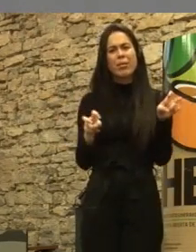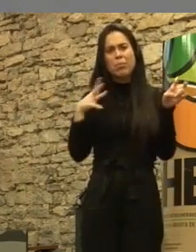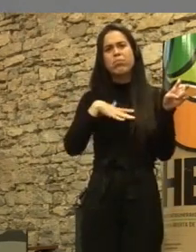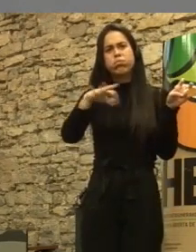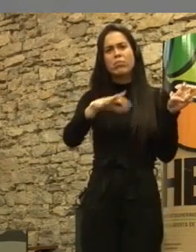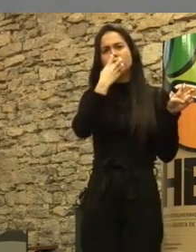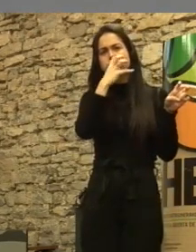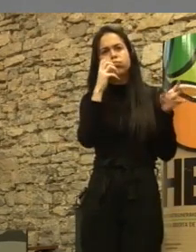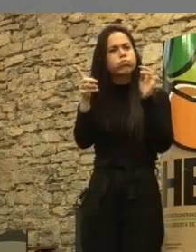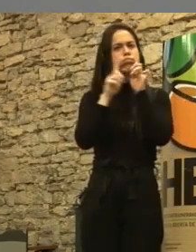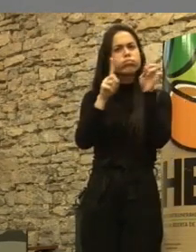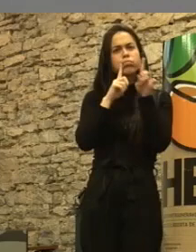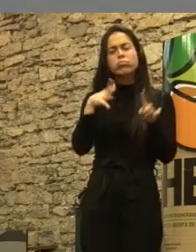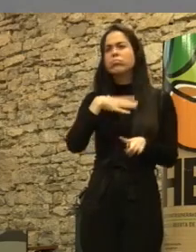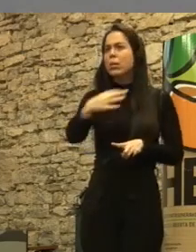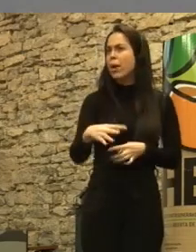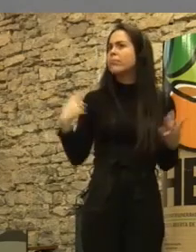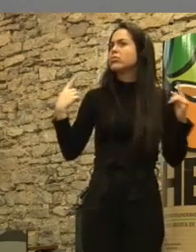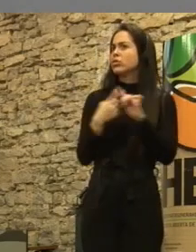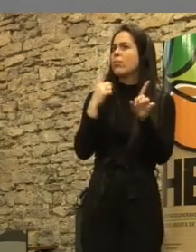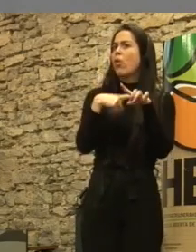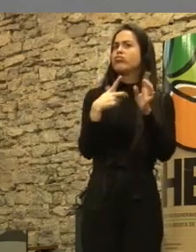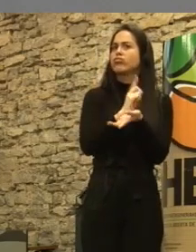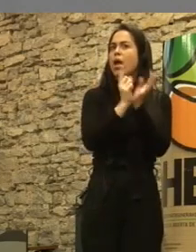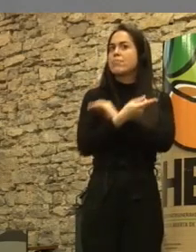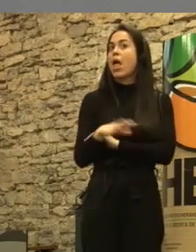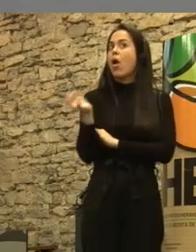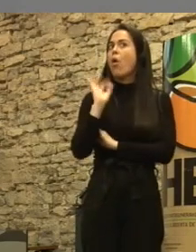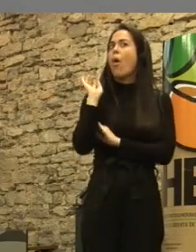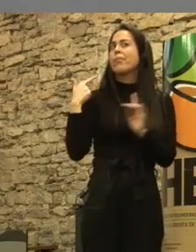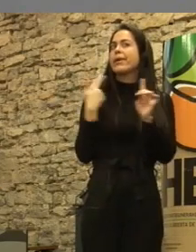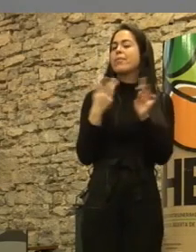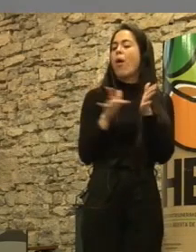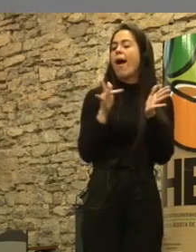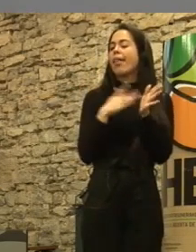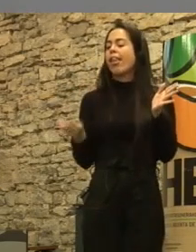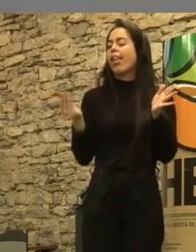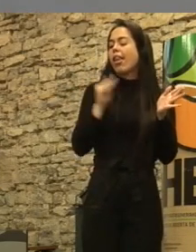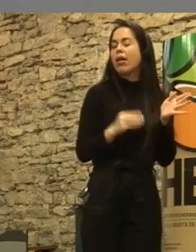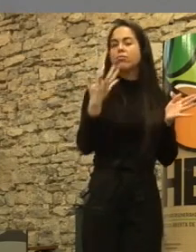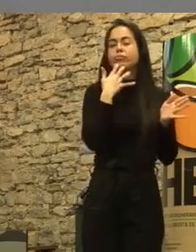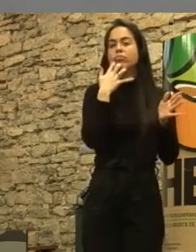podemos, si no de luego, a lo mejor cambiar cosas o tener éxito, si podemos meter cosas en agenda o hacer cosas, ¿no? Yo el ejemplo que pongo aquí un poco siempre